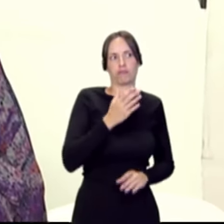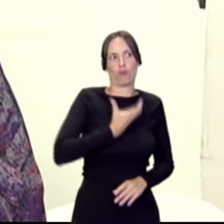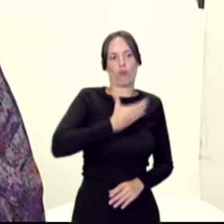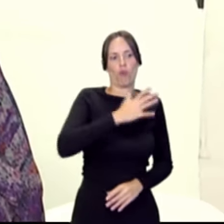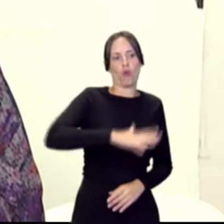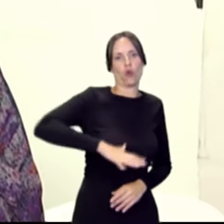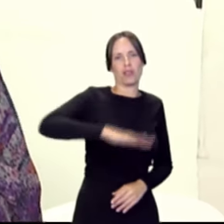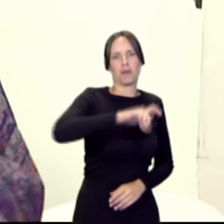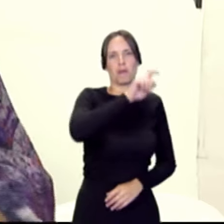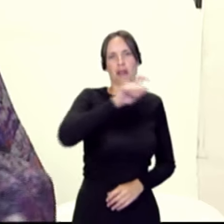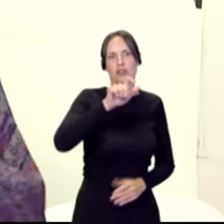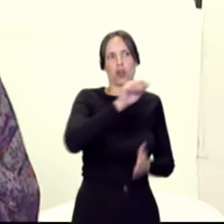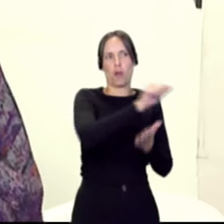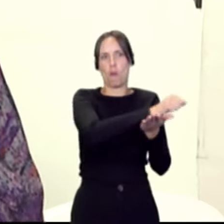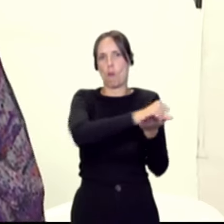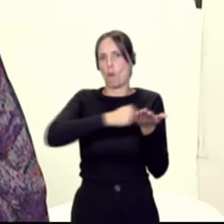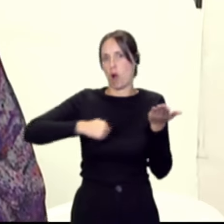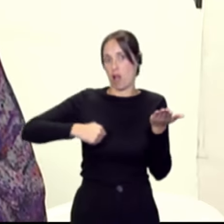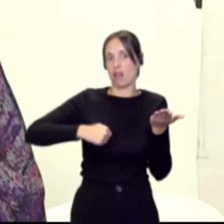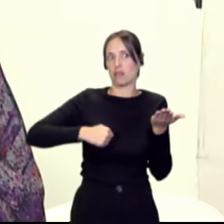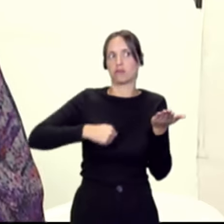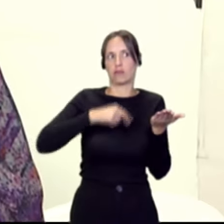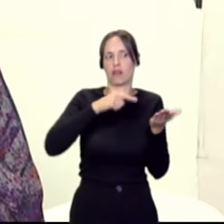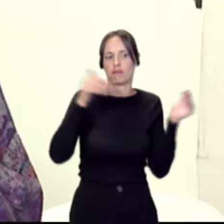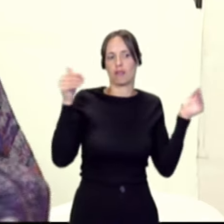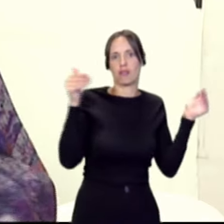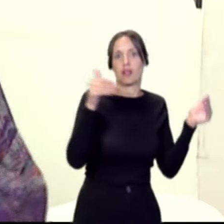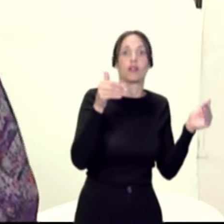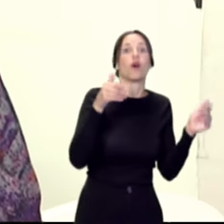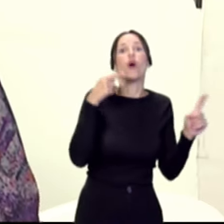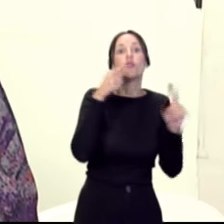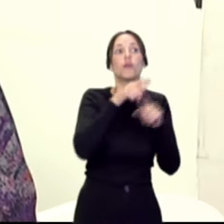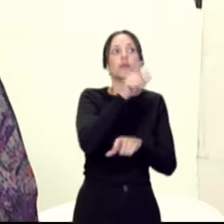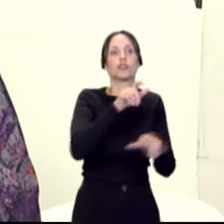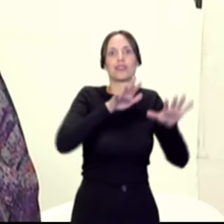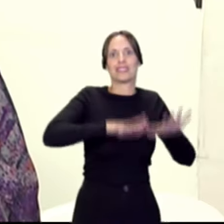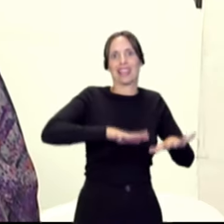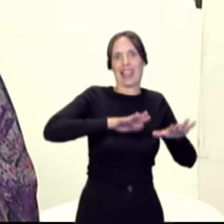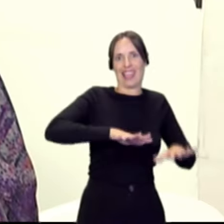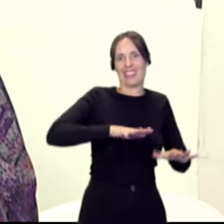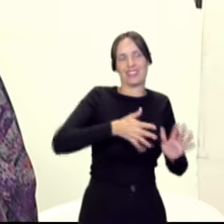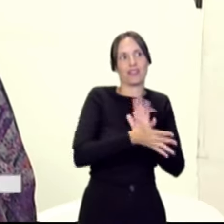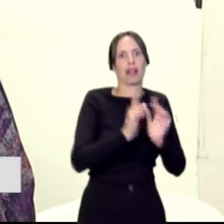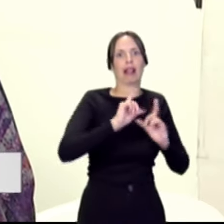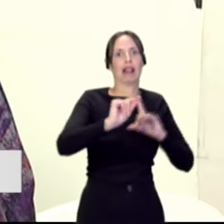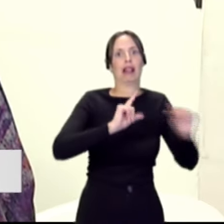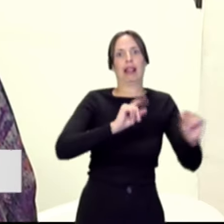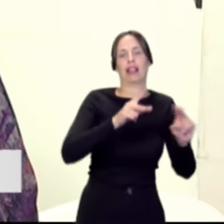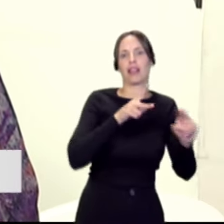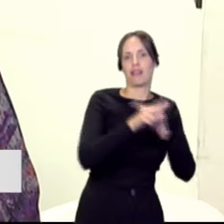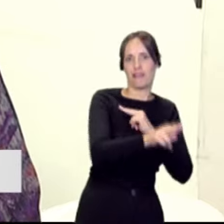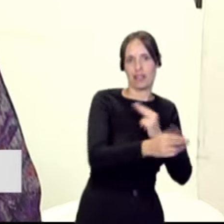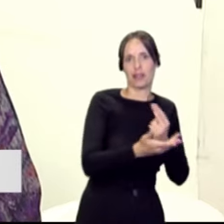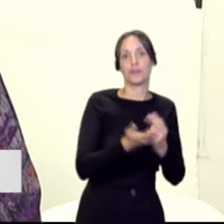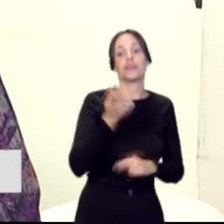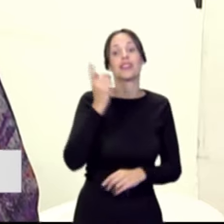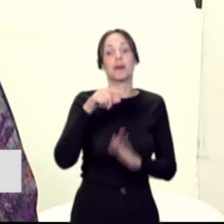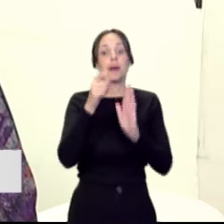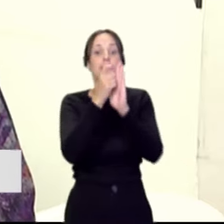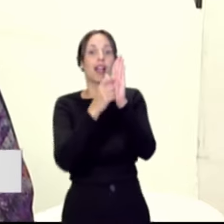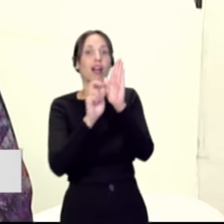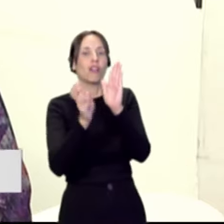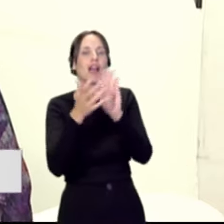más despoblados, que es lo que se pretende para anclar población, para evitar esa despoblación. También medidas en las que se va a hablar de un